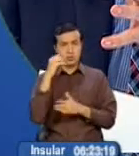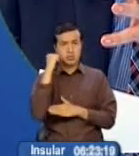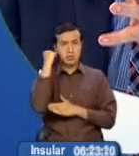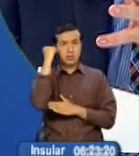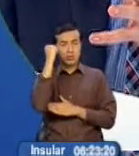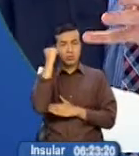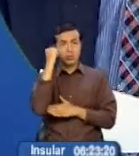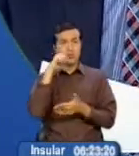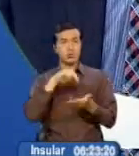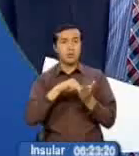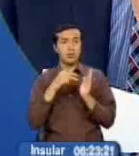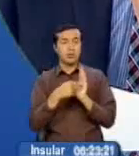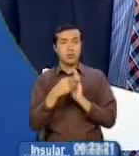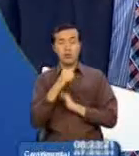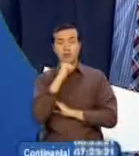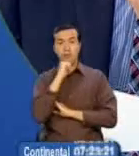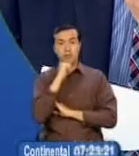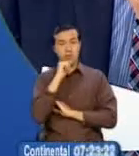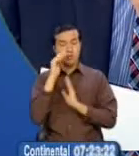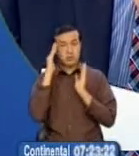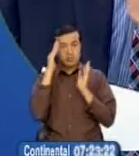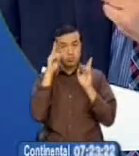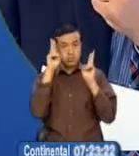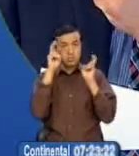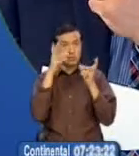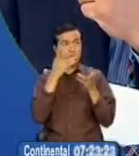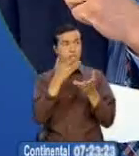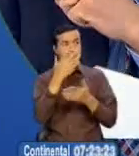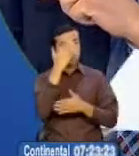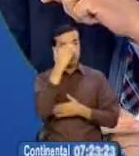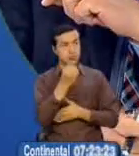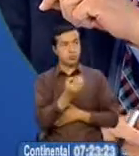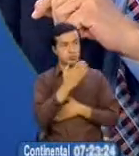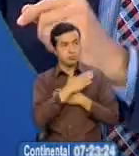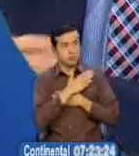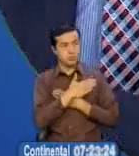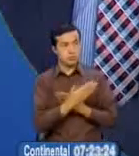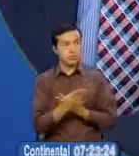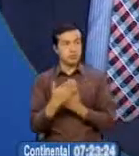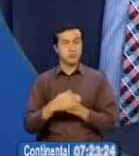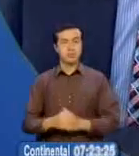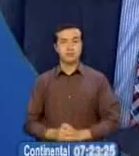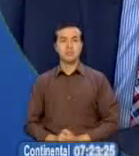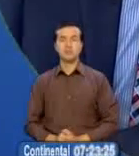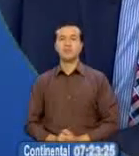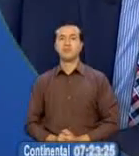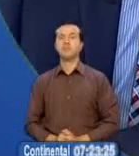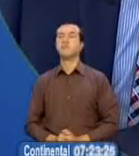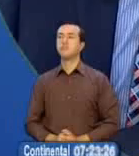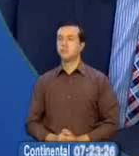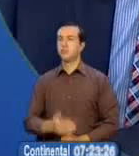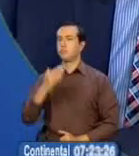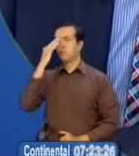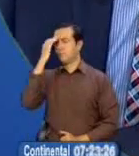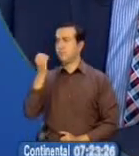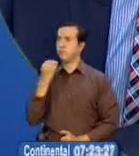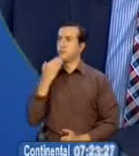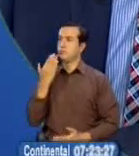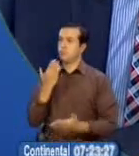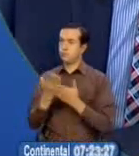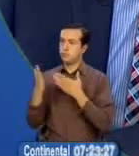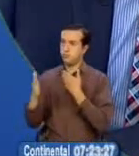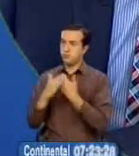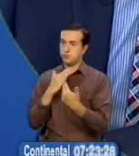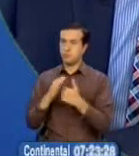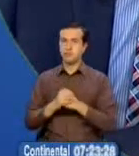derechos? Es decir, ¿no se toma en serio el tema? Dayan Rodríguez, buenos días, bienvenida. Buenos días, gracias por la invitación.